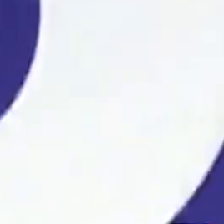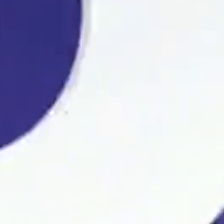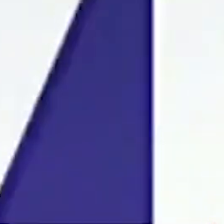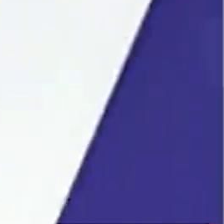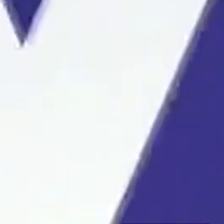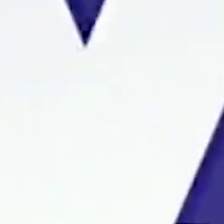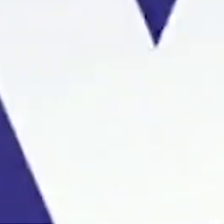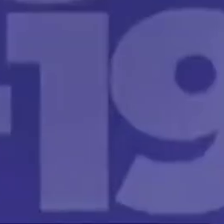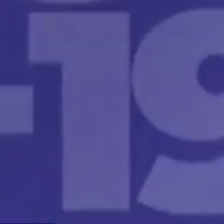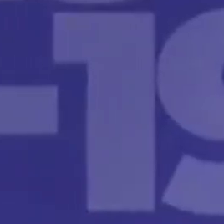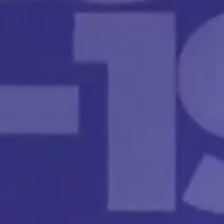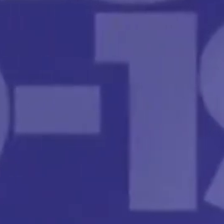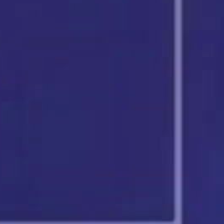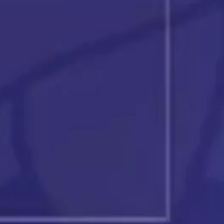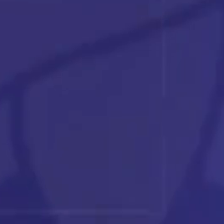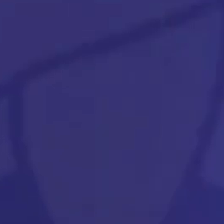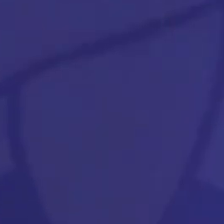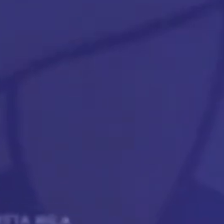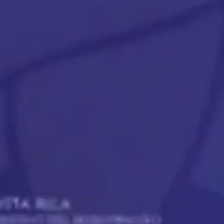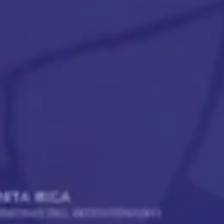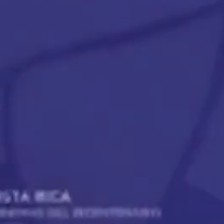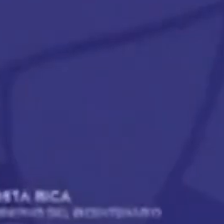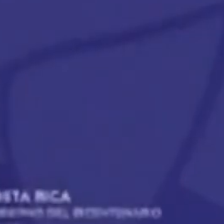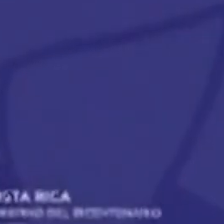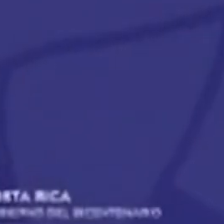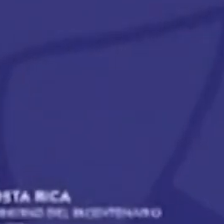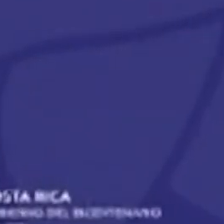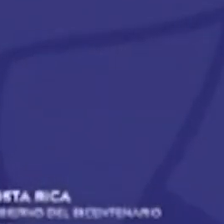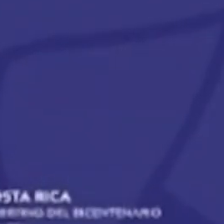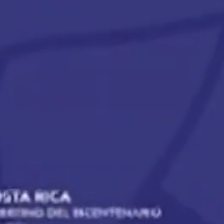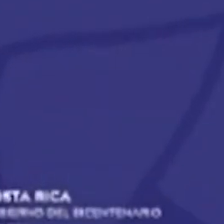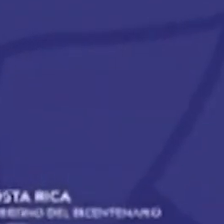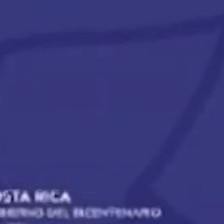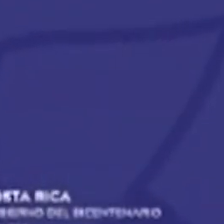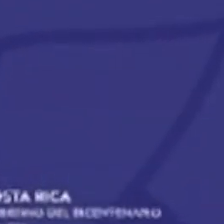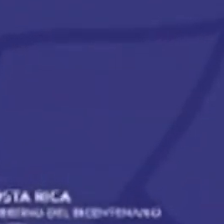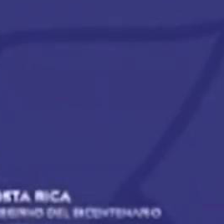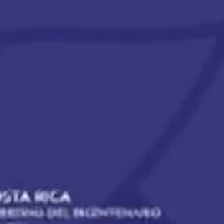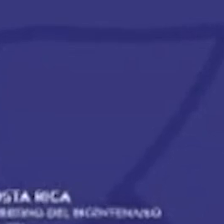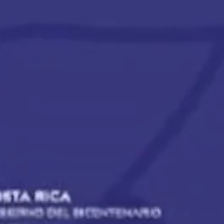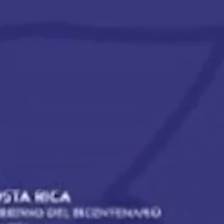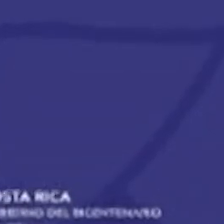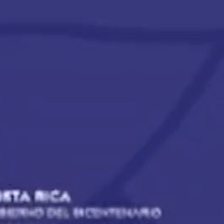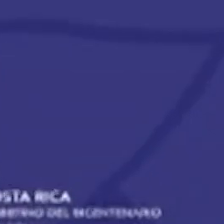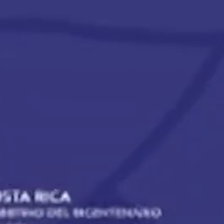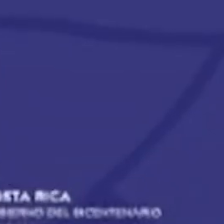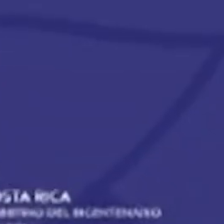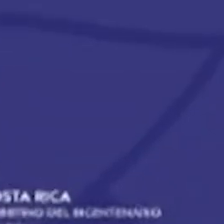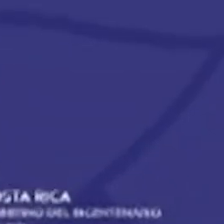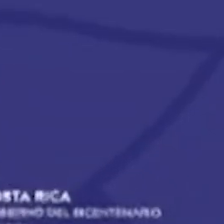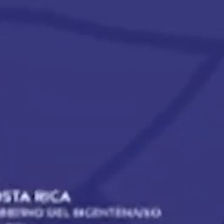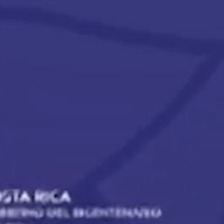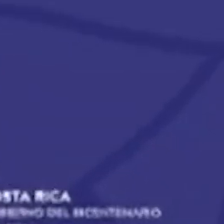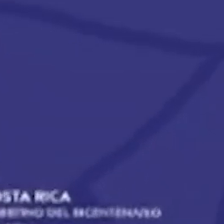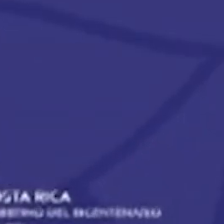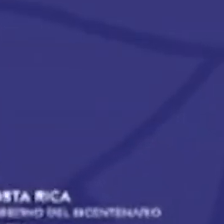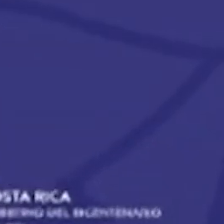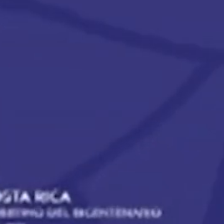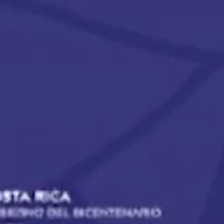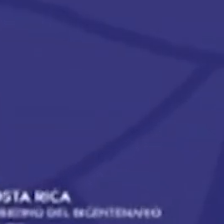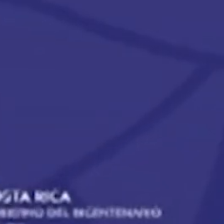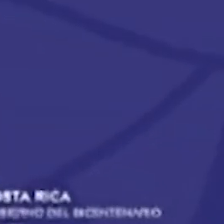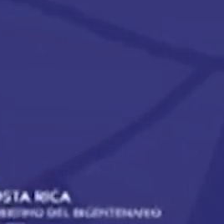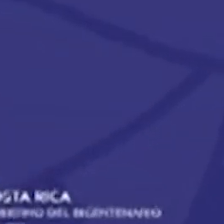este anuncio, se incorpora el presidente de la República, el señor Carlos Alvarado Quesada, la ministra de Trabajo y Seguridad